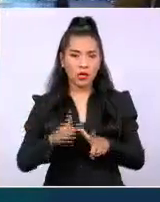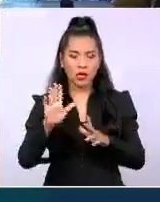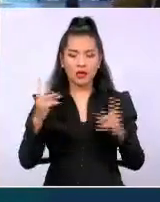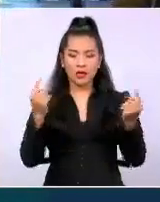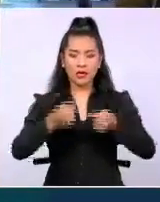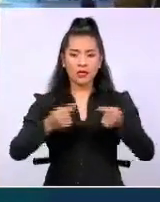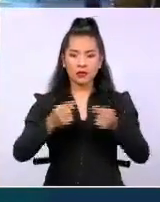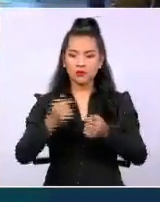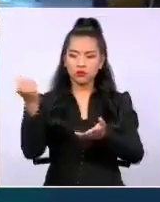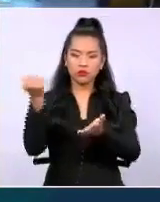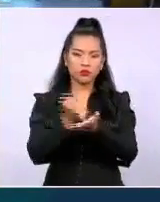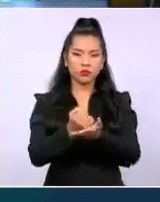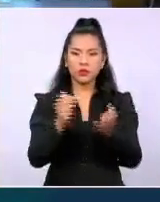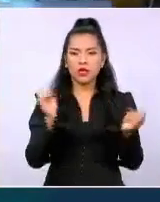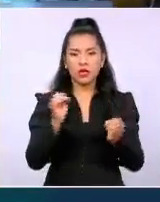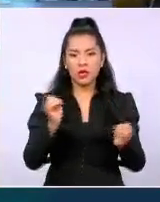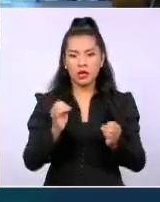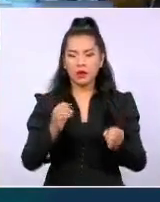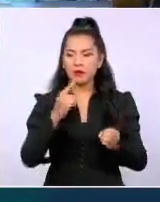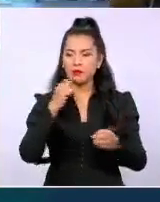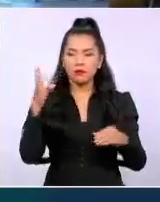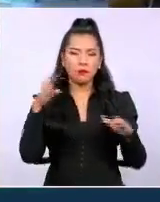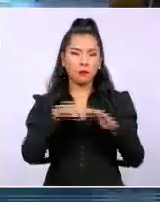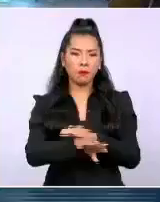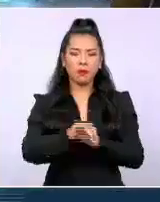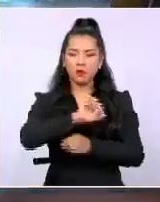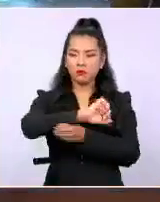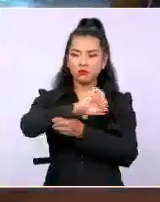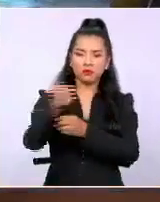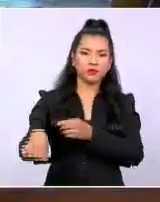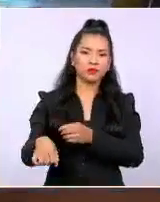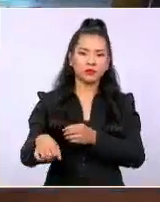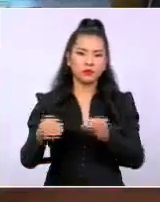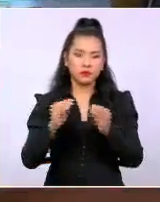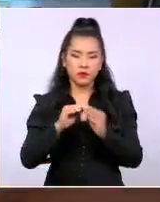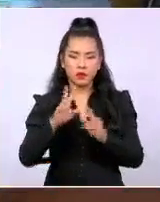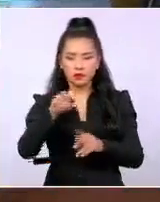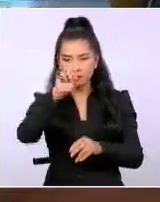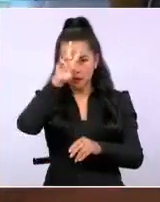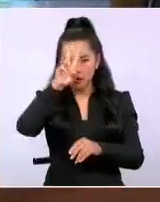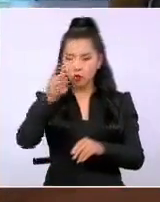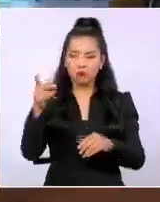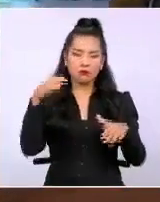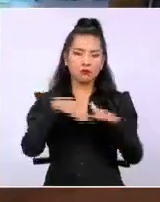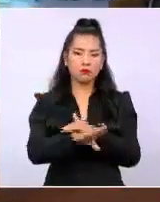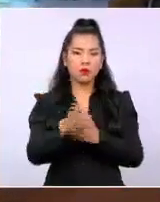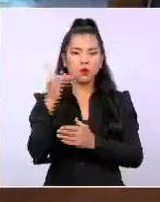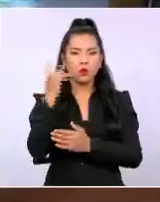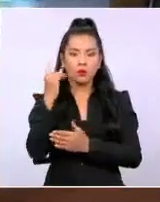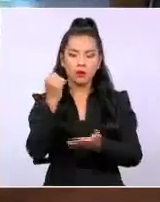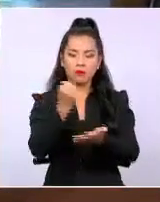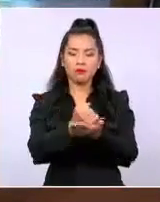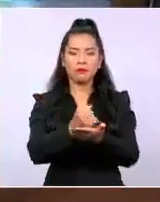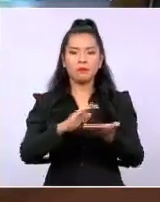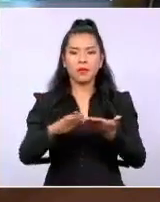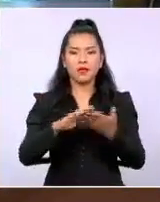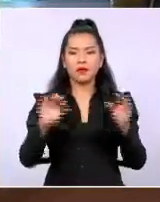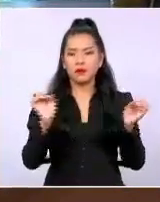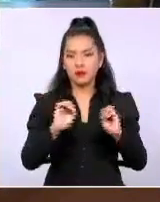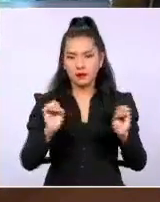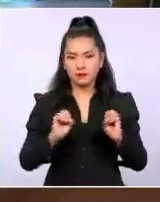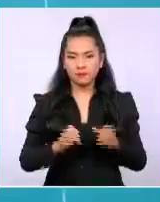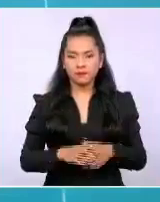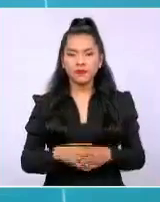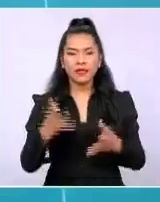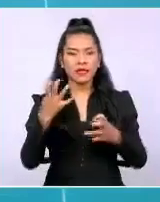Ellos indican que han ingresado por el Desaguadero de la República del Perú, los cuales se dirigen hacia la República Hermana de Chile.